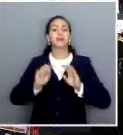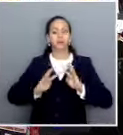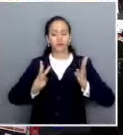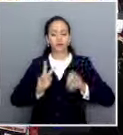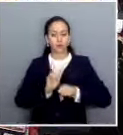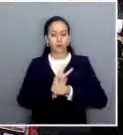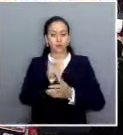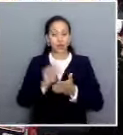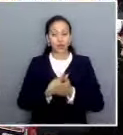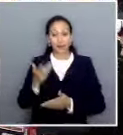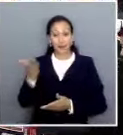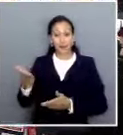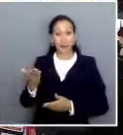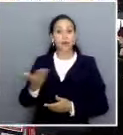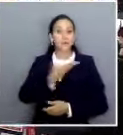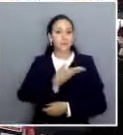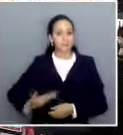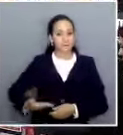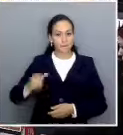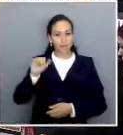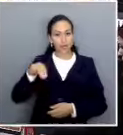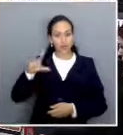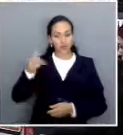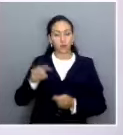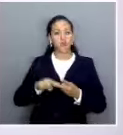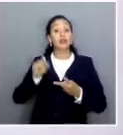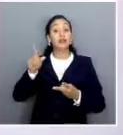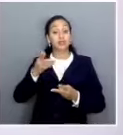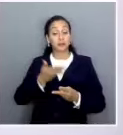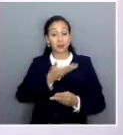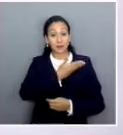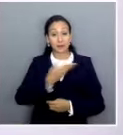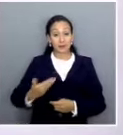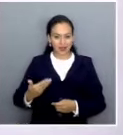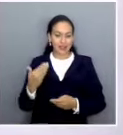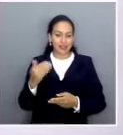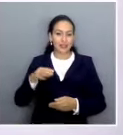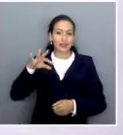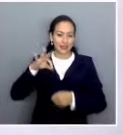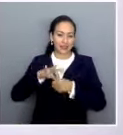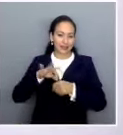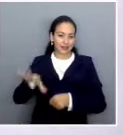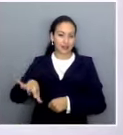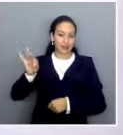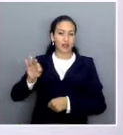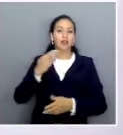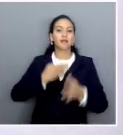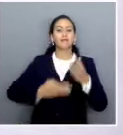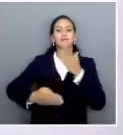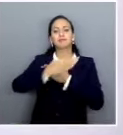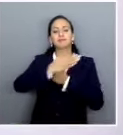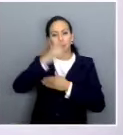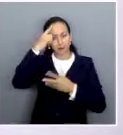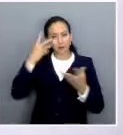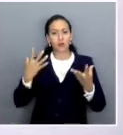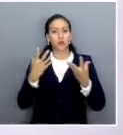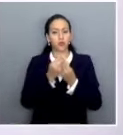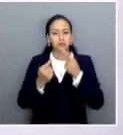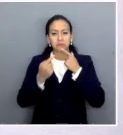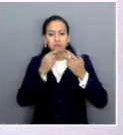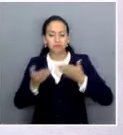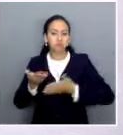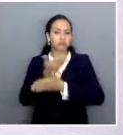y a la virtual presidenta electa Claudia Sheinbaum a unirse a un diálogo plural, pues dijo, la iniciativa de reforma al